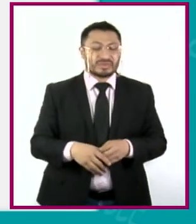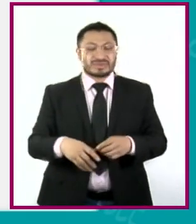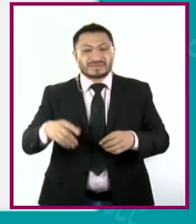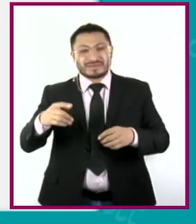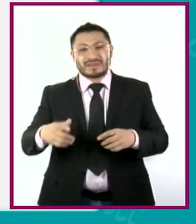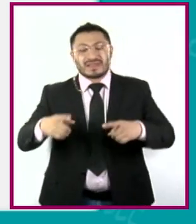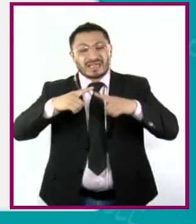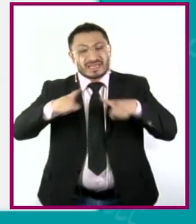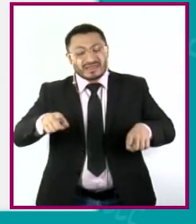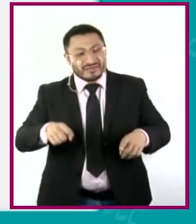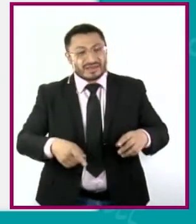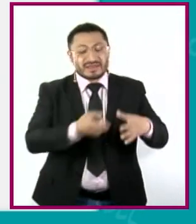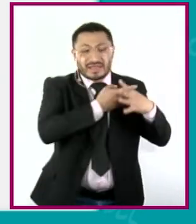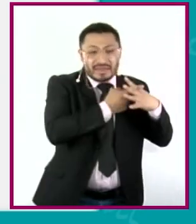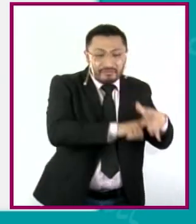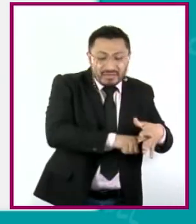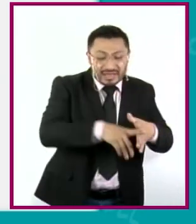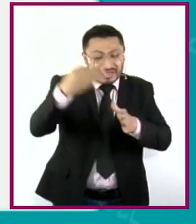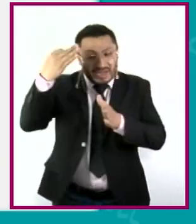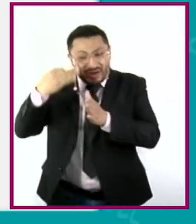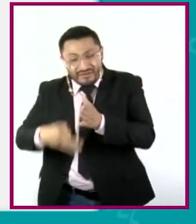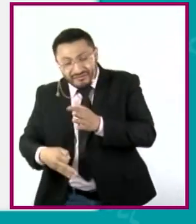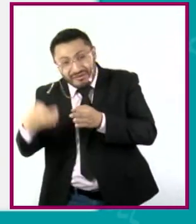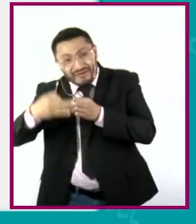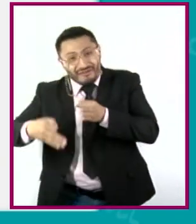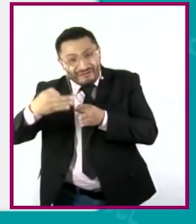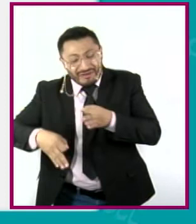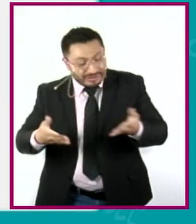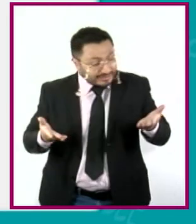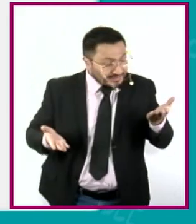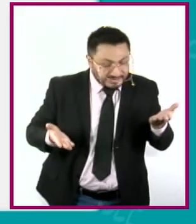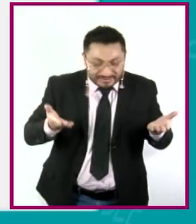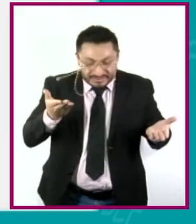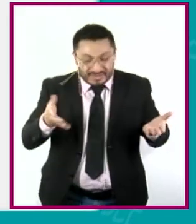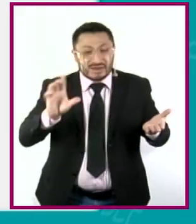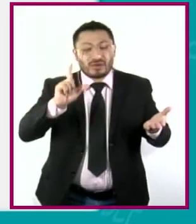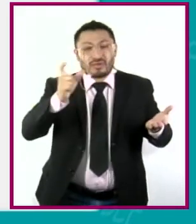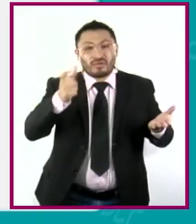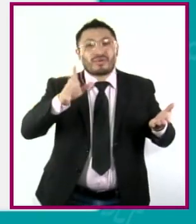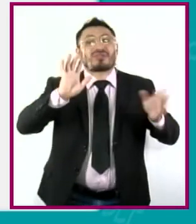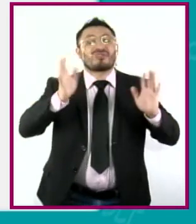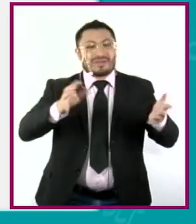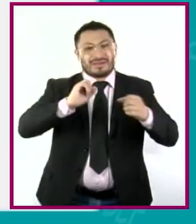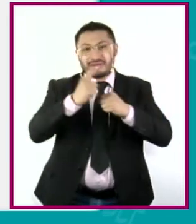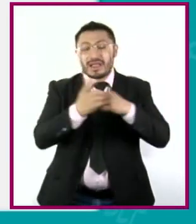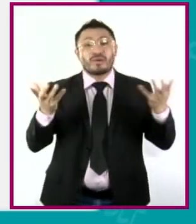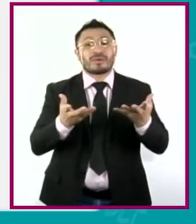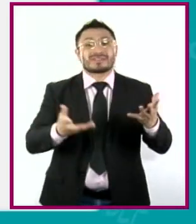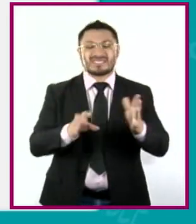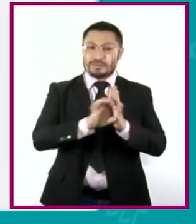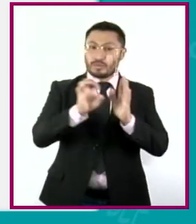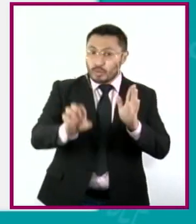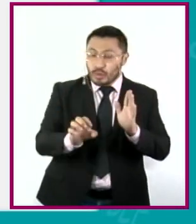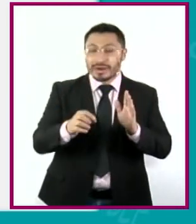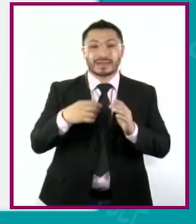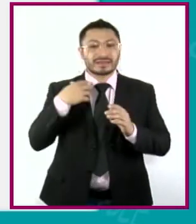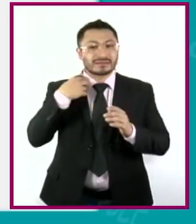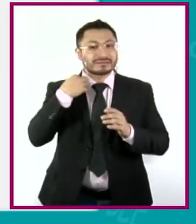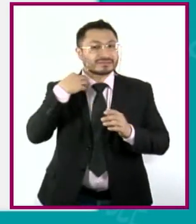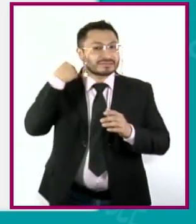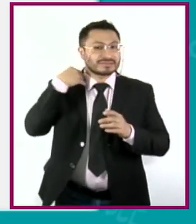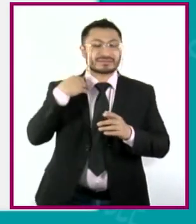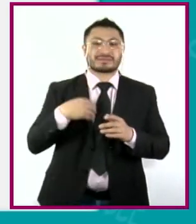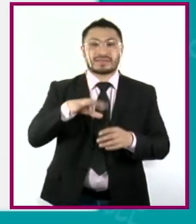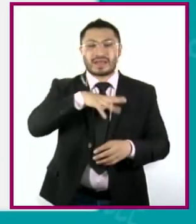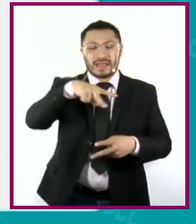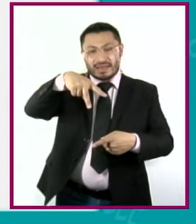un estado inicial después de realizar una transformación, después de hacer algo. Hacemos algo. Por ejemplo, ahí tengo un